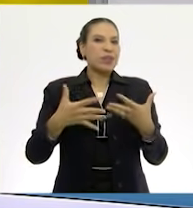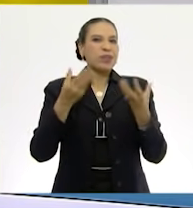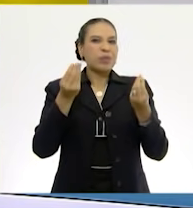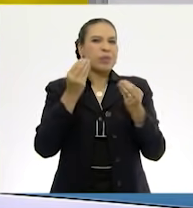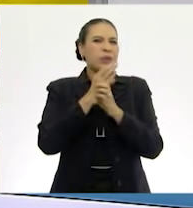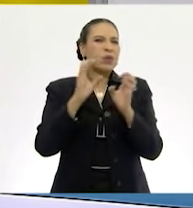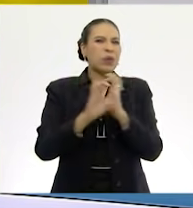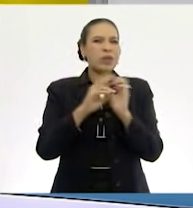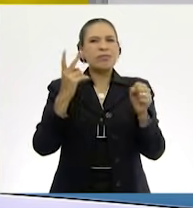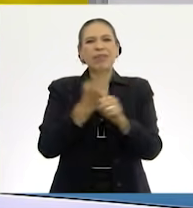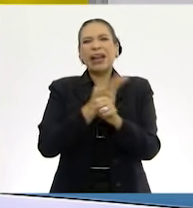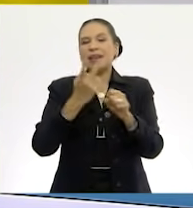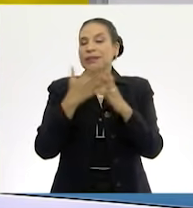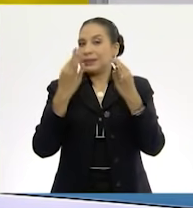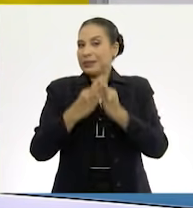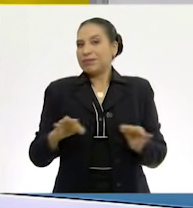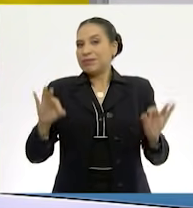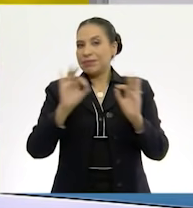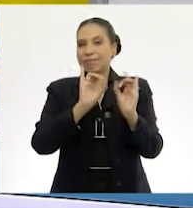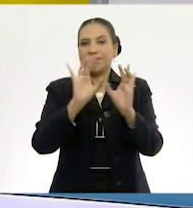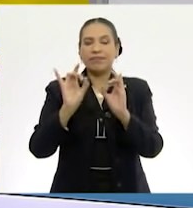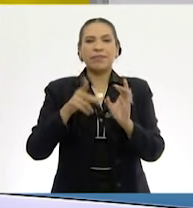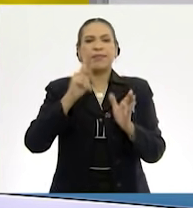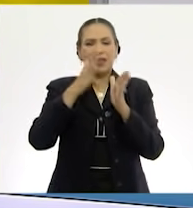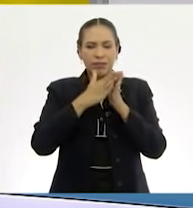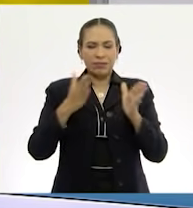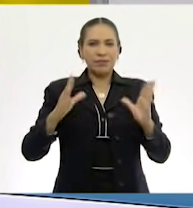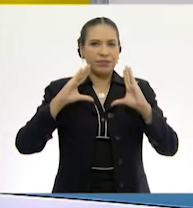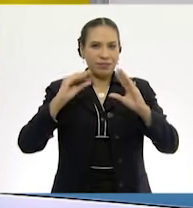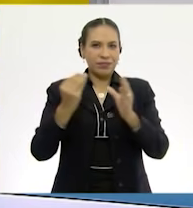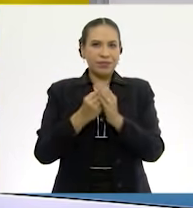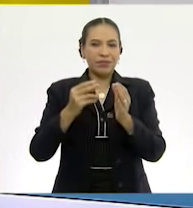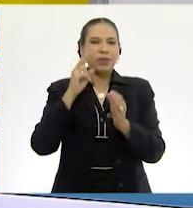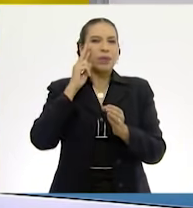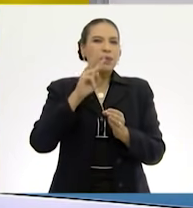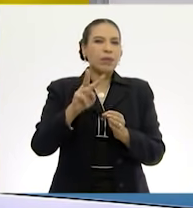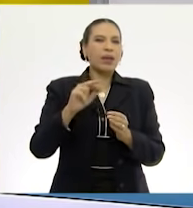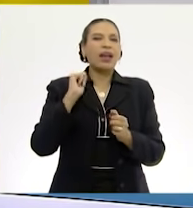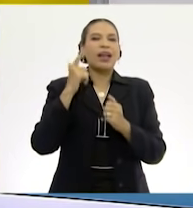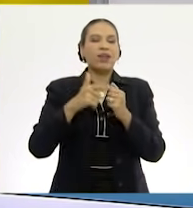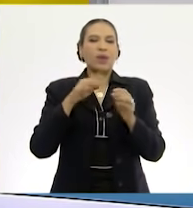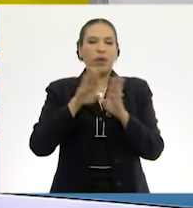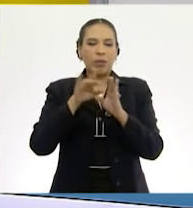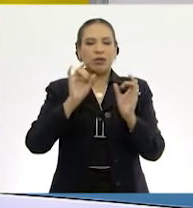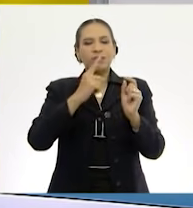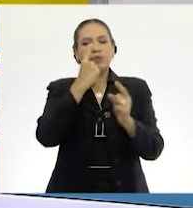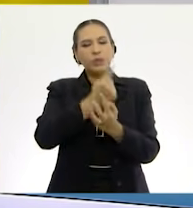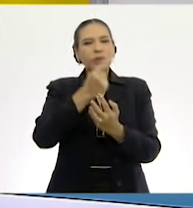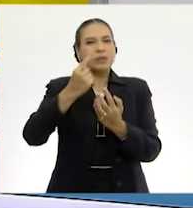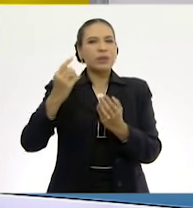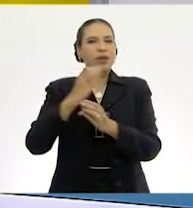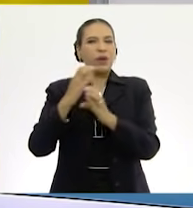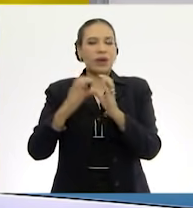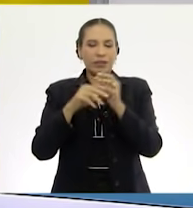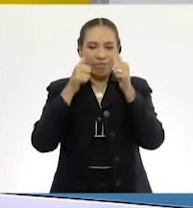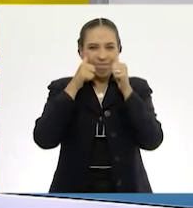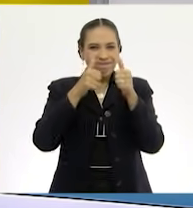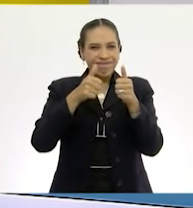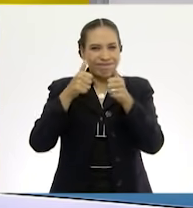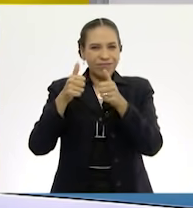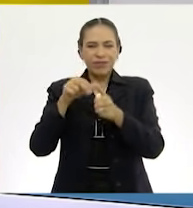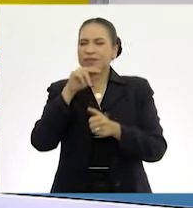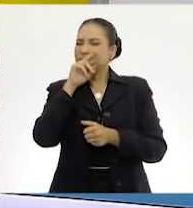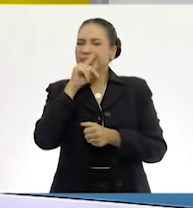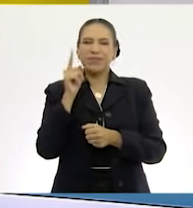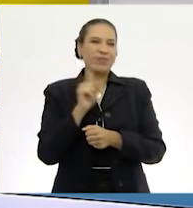de acontecimientos importantes. Pero a lo largo de estas clases vamos a ir viendo uno a uno de estos acontecimientos con detenimiento, así que no